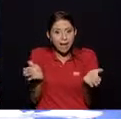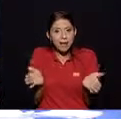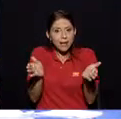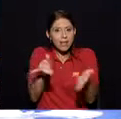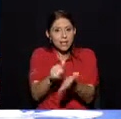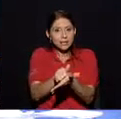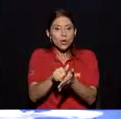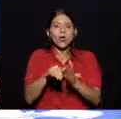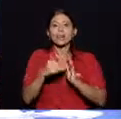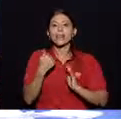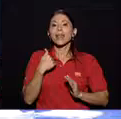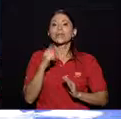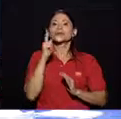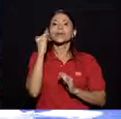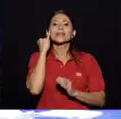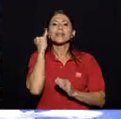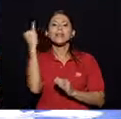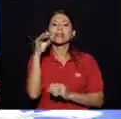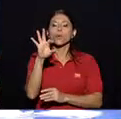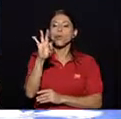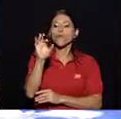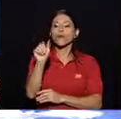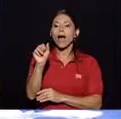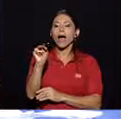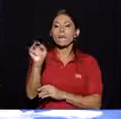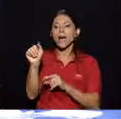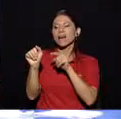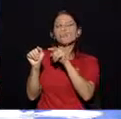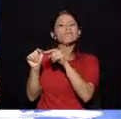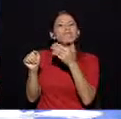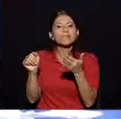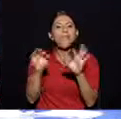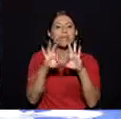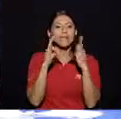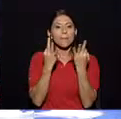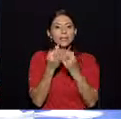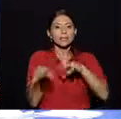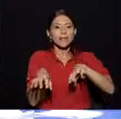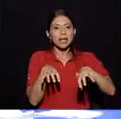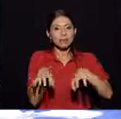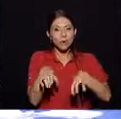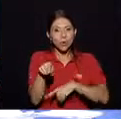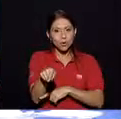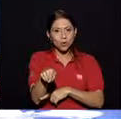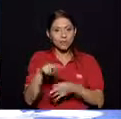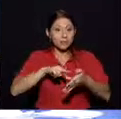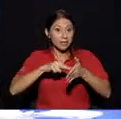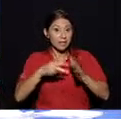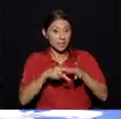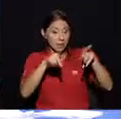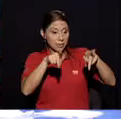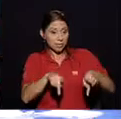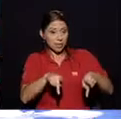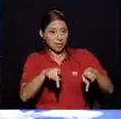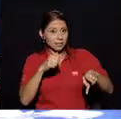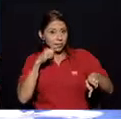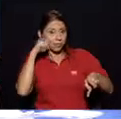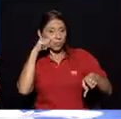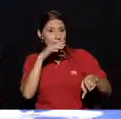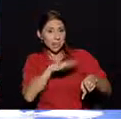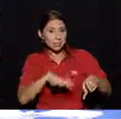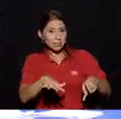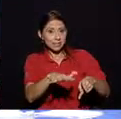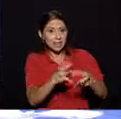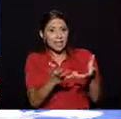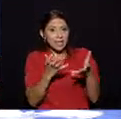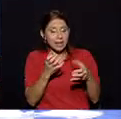adultas que quieren trabajar con vecinos. Entonces ir haciéndolo, por eso llamamos como ir tratando de